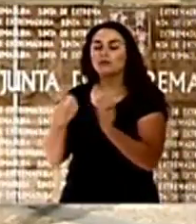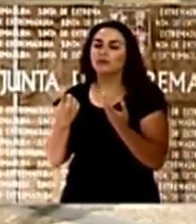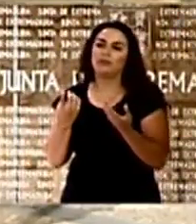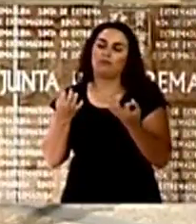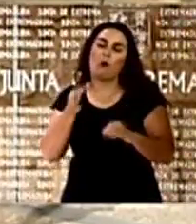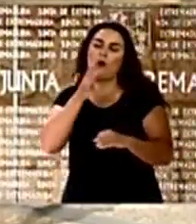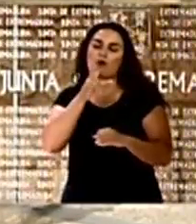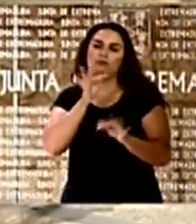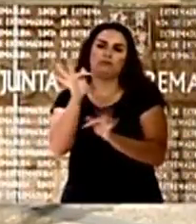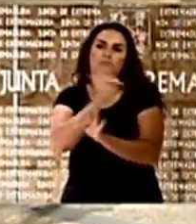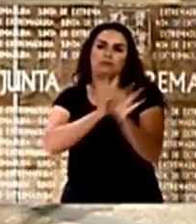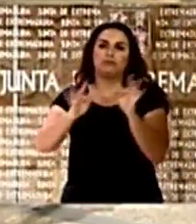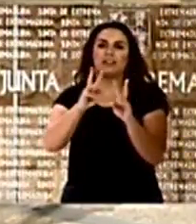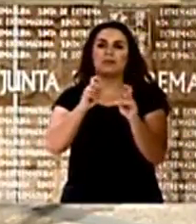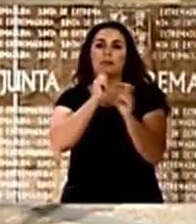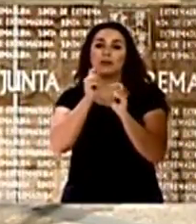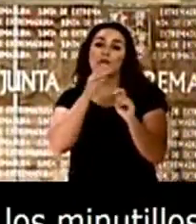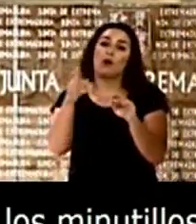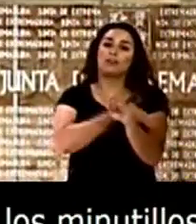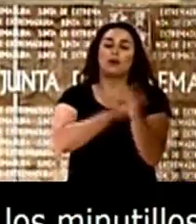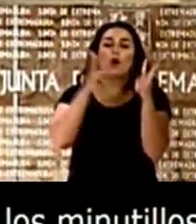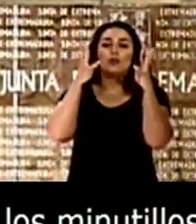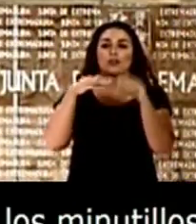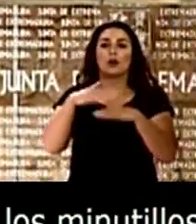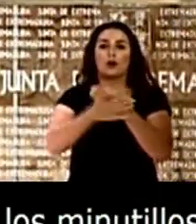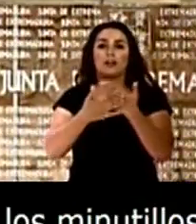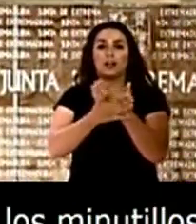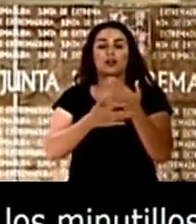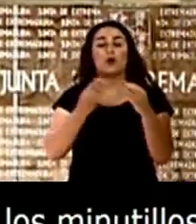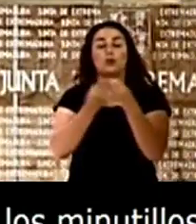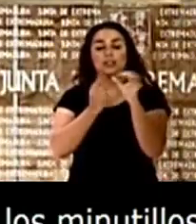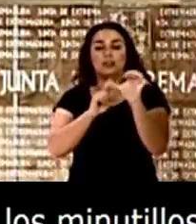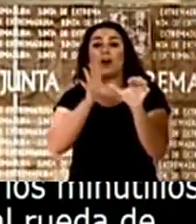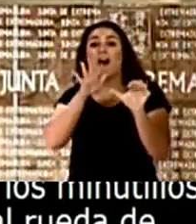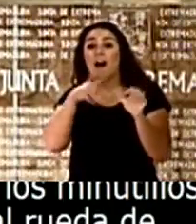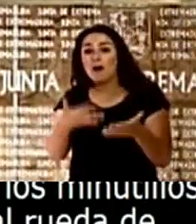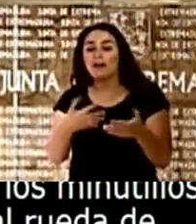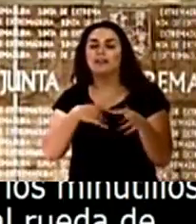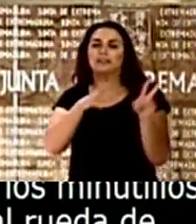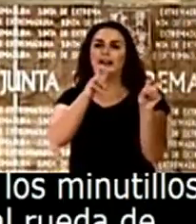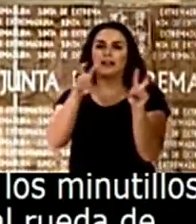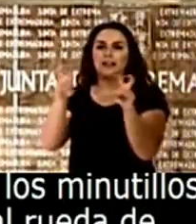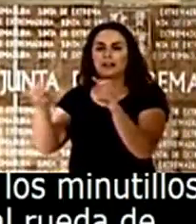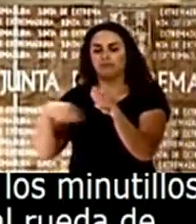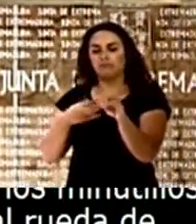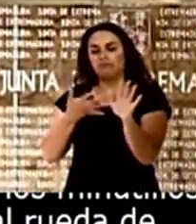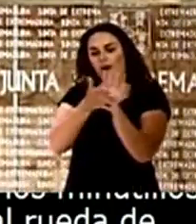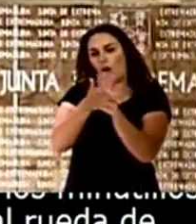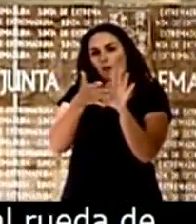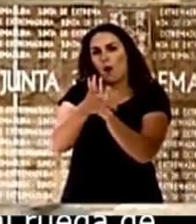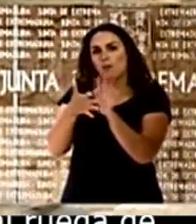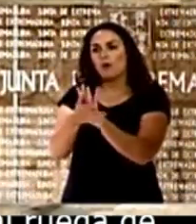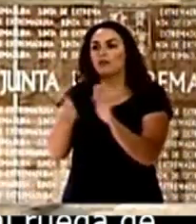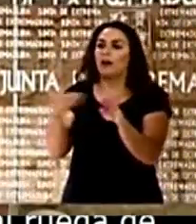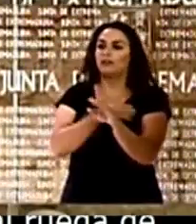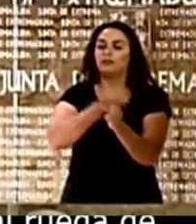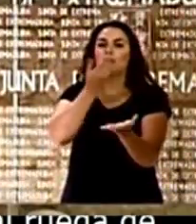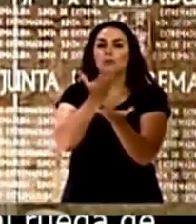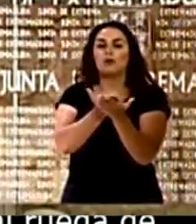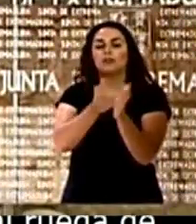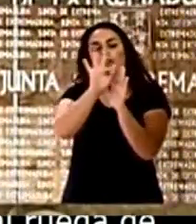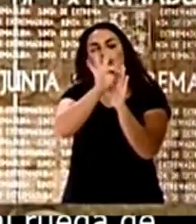de prensa tras el Consejo de Gobierno de la Junta de Extremadura. Paso a detallarles los asuntos más relevantes que han compuesto el orden del día del